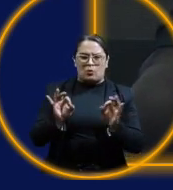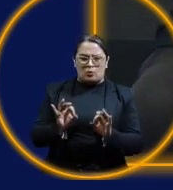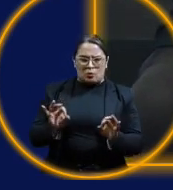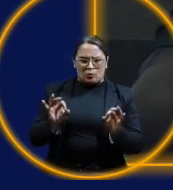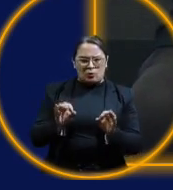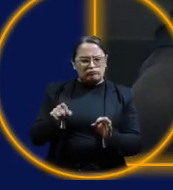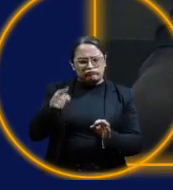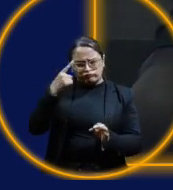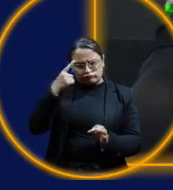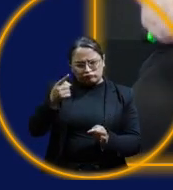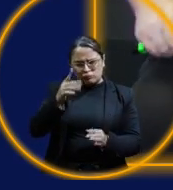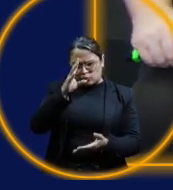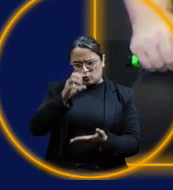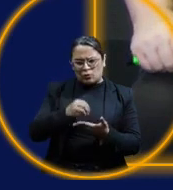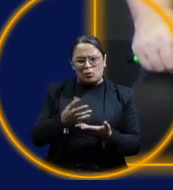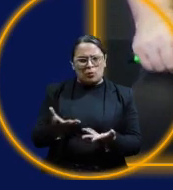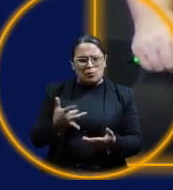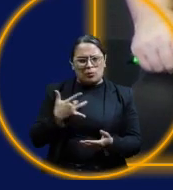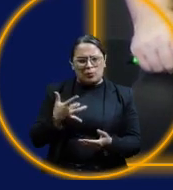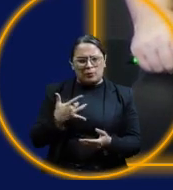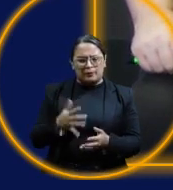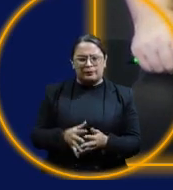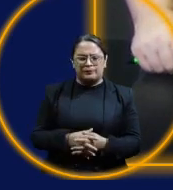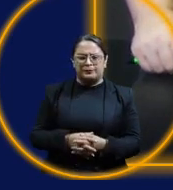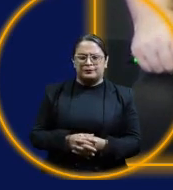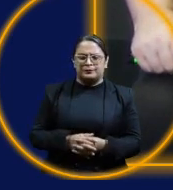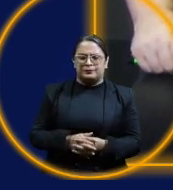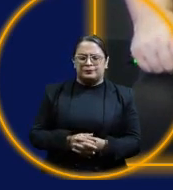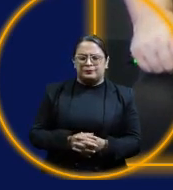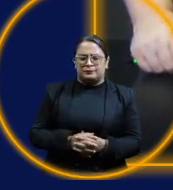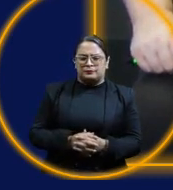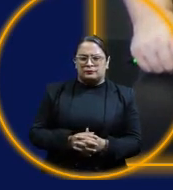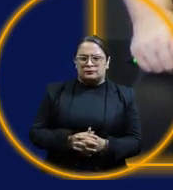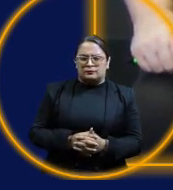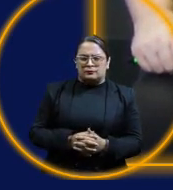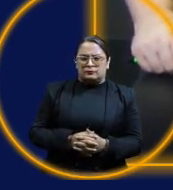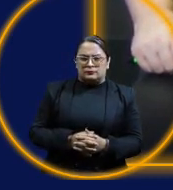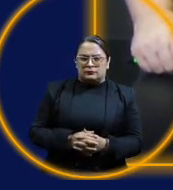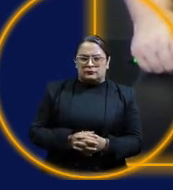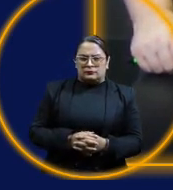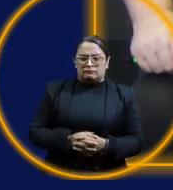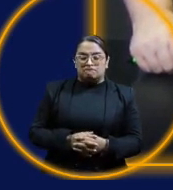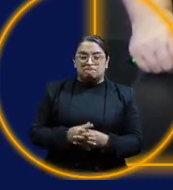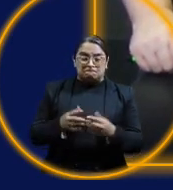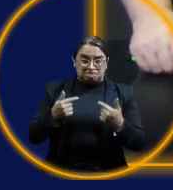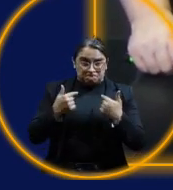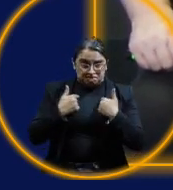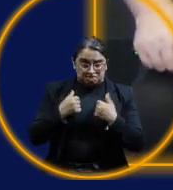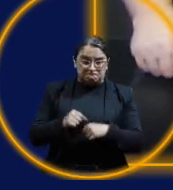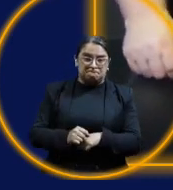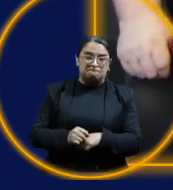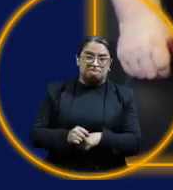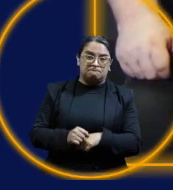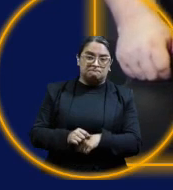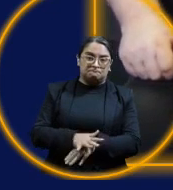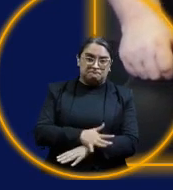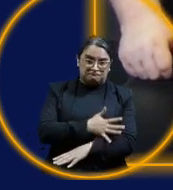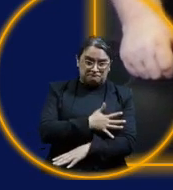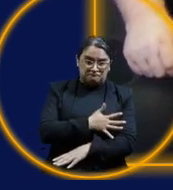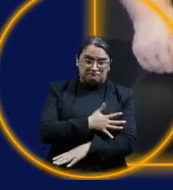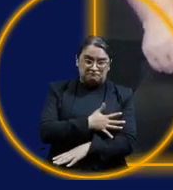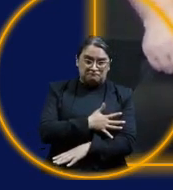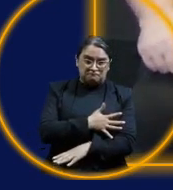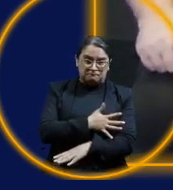fmaa tú personalmente experimentaste esos límites yo creo que para mí a mí me emocionó de de